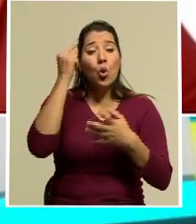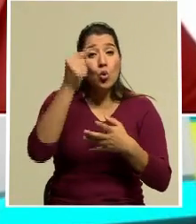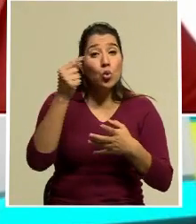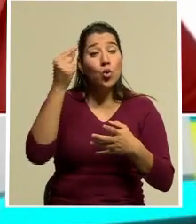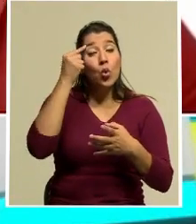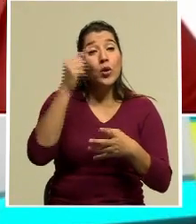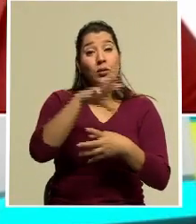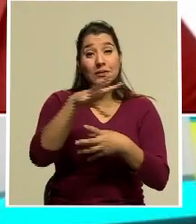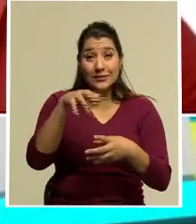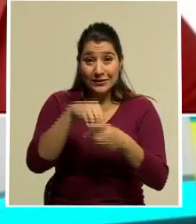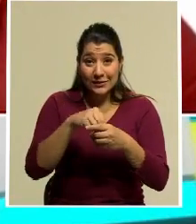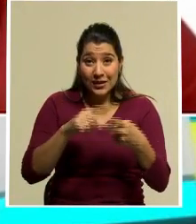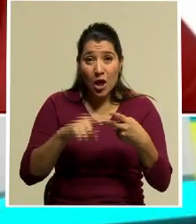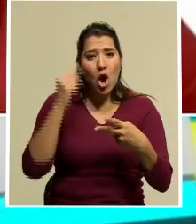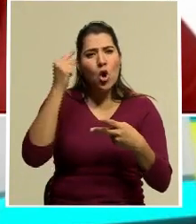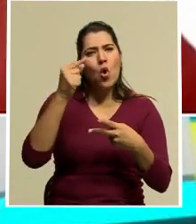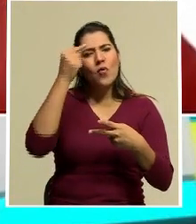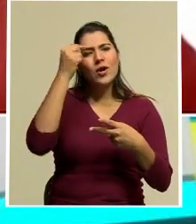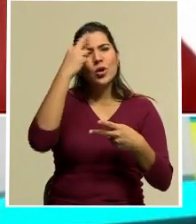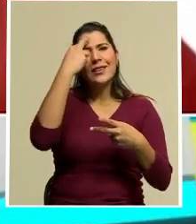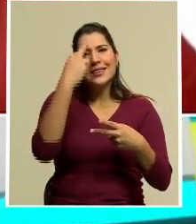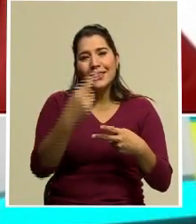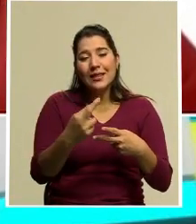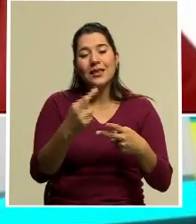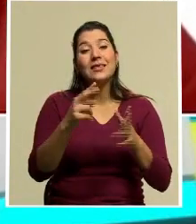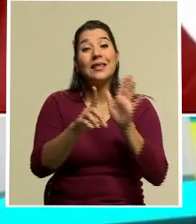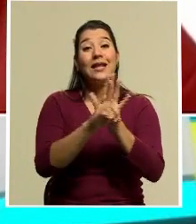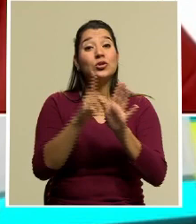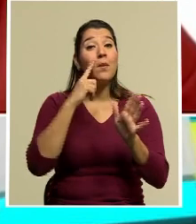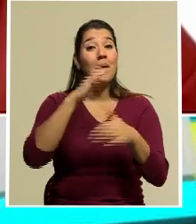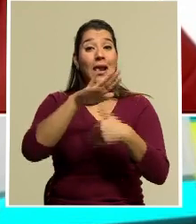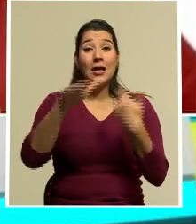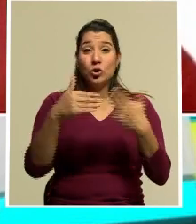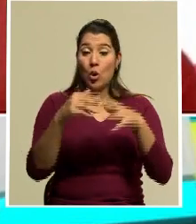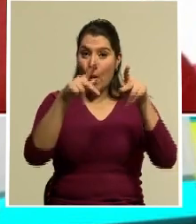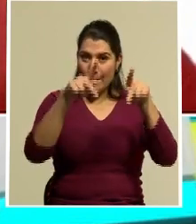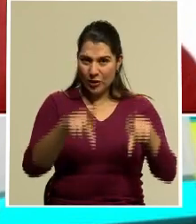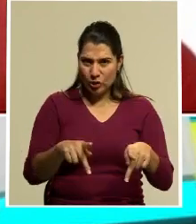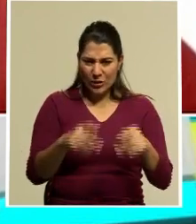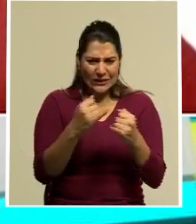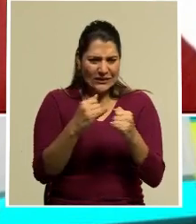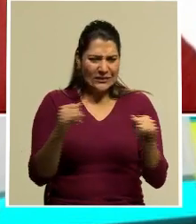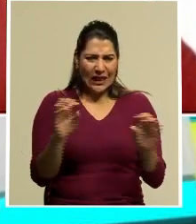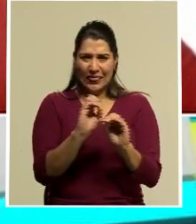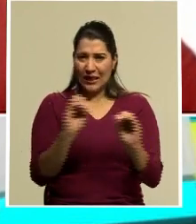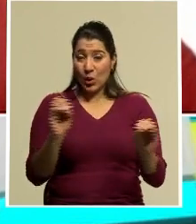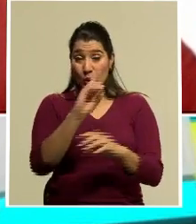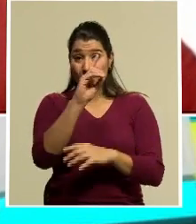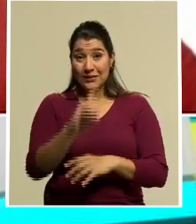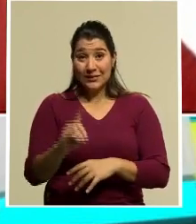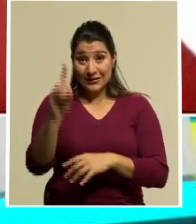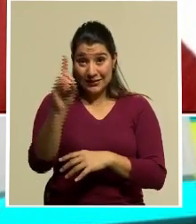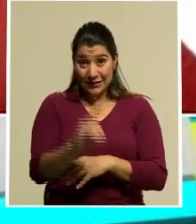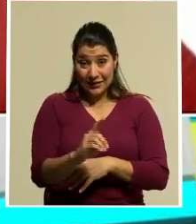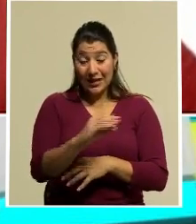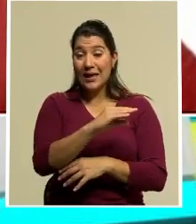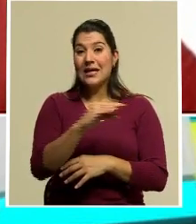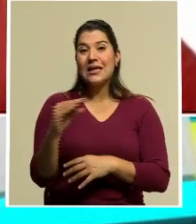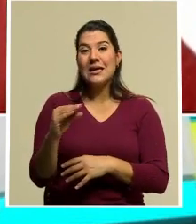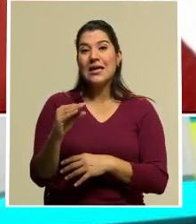que respete el derecho para todas las personas sin ningún tipo de distingo y en esto